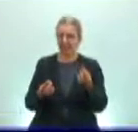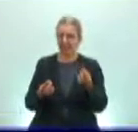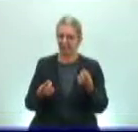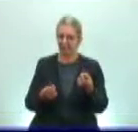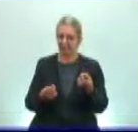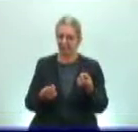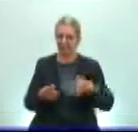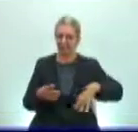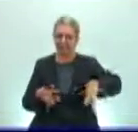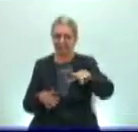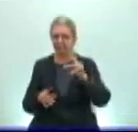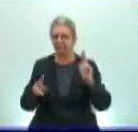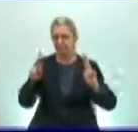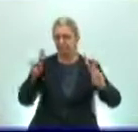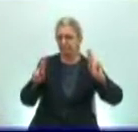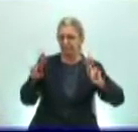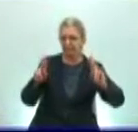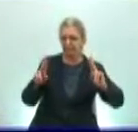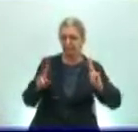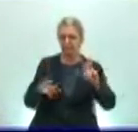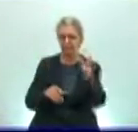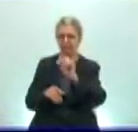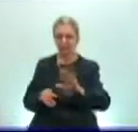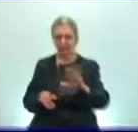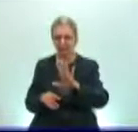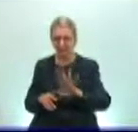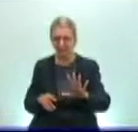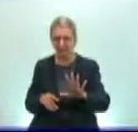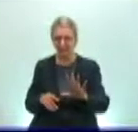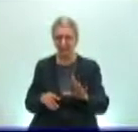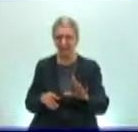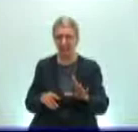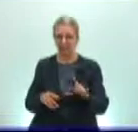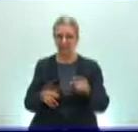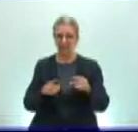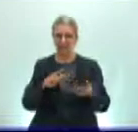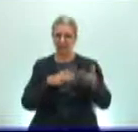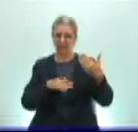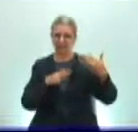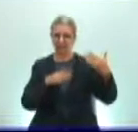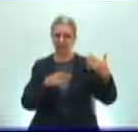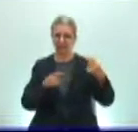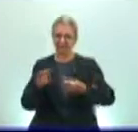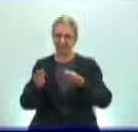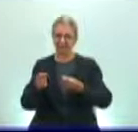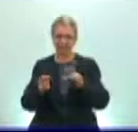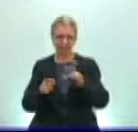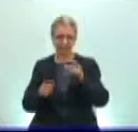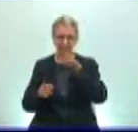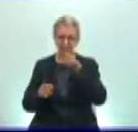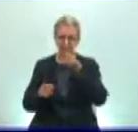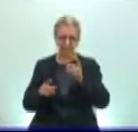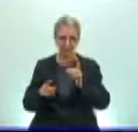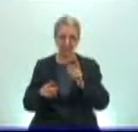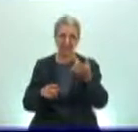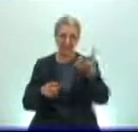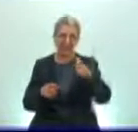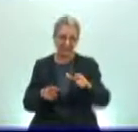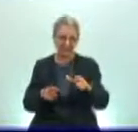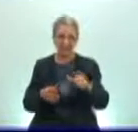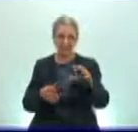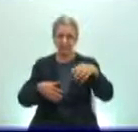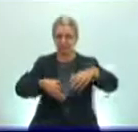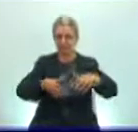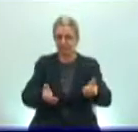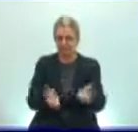políticas dejadas de hacer por la guerra, como por ejemplo la celebración del 10º Congreso de los Sindicatos después de